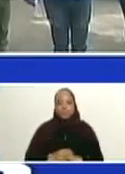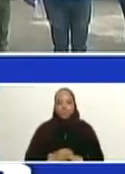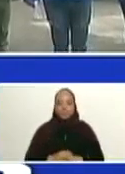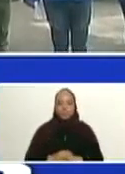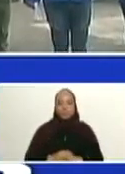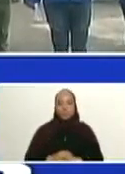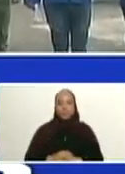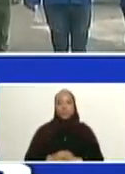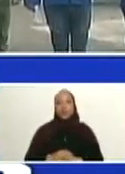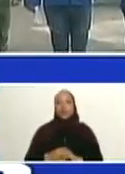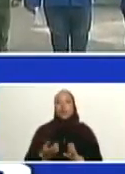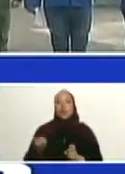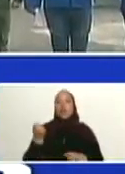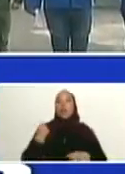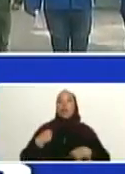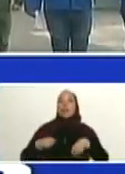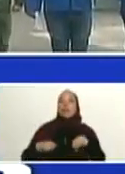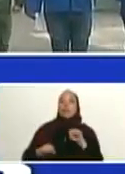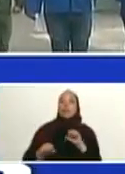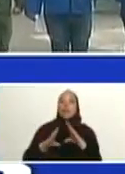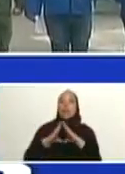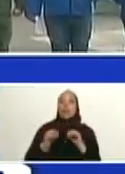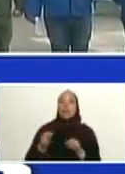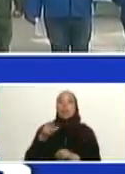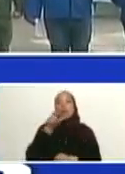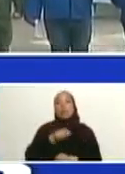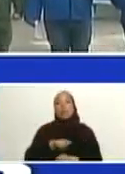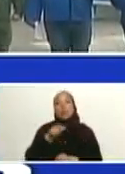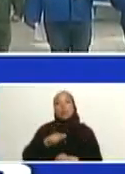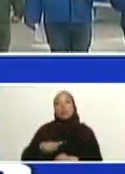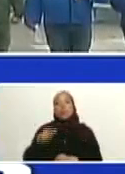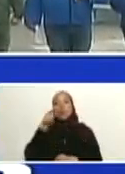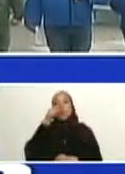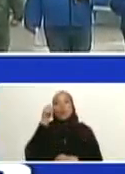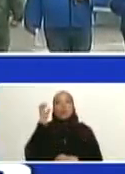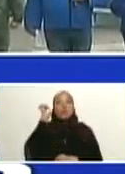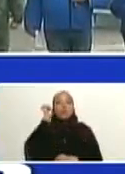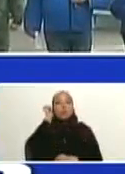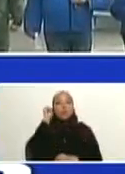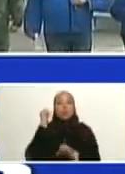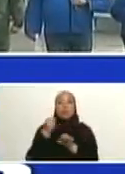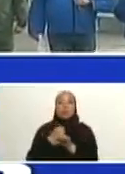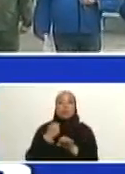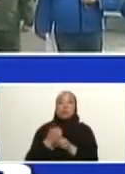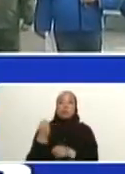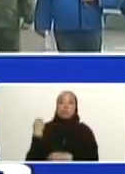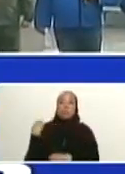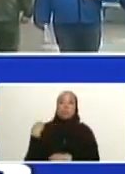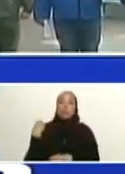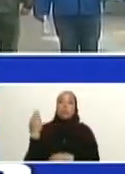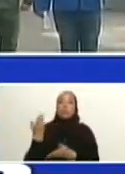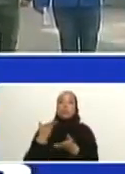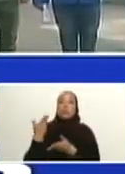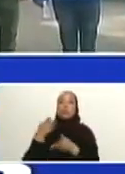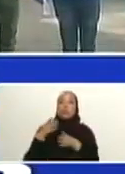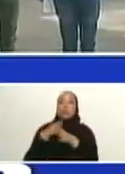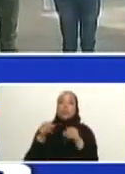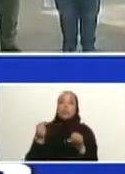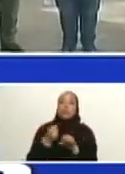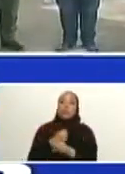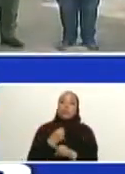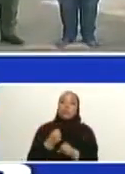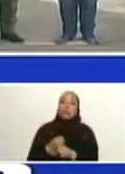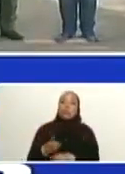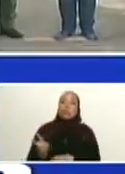y el rechazo a todas las personas, hombres y mujeres, que han pedido sanciones, que piden sanciones